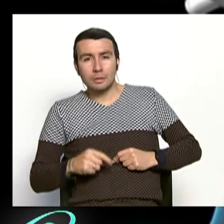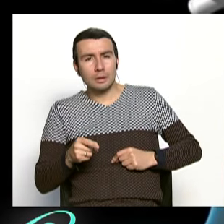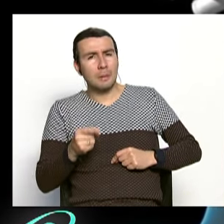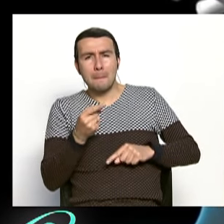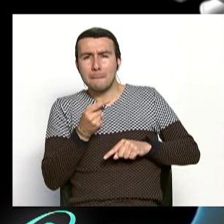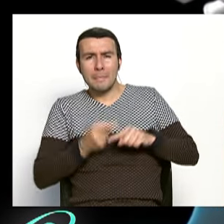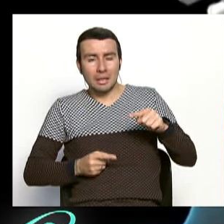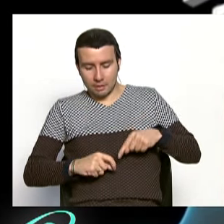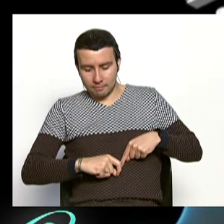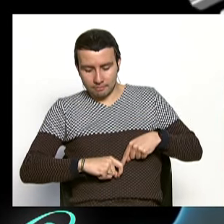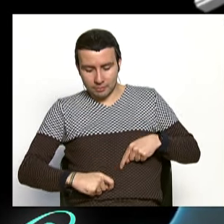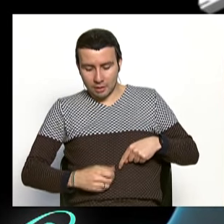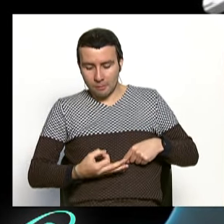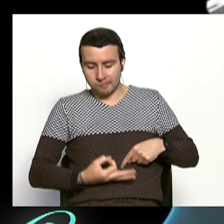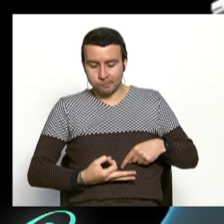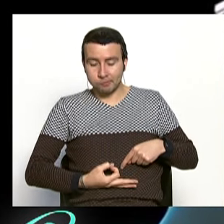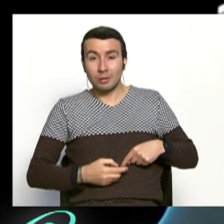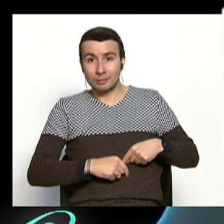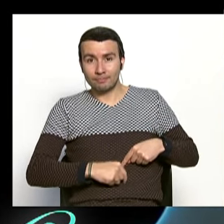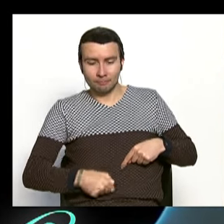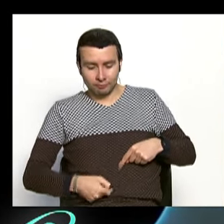pulgada debajo del ombligo